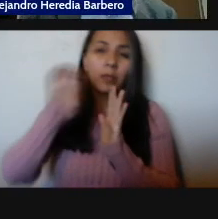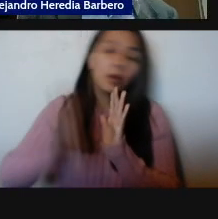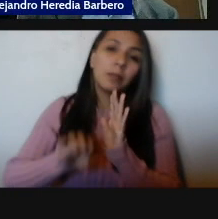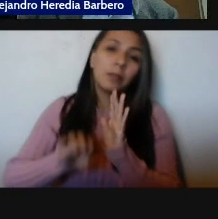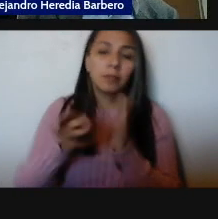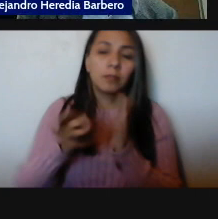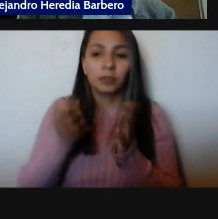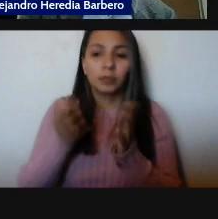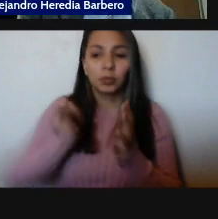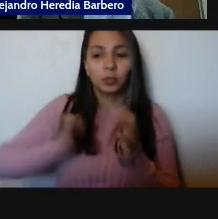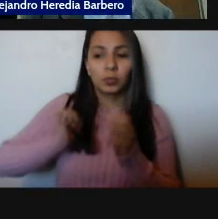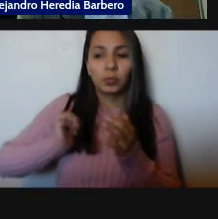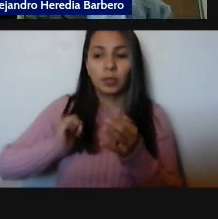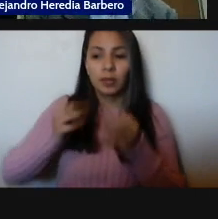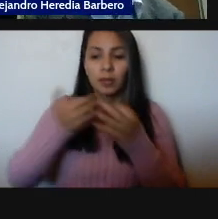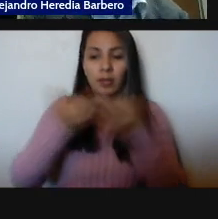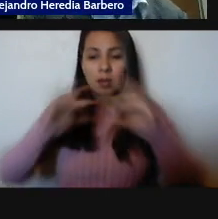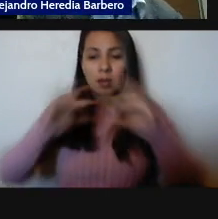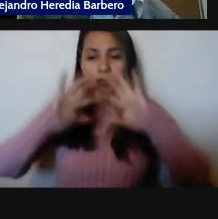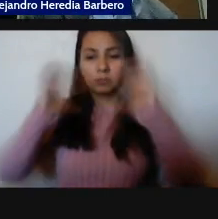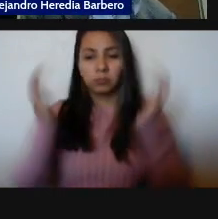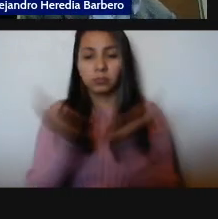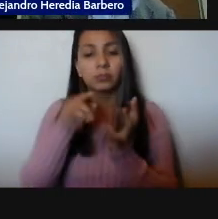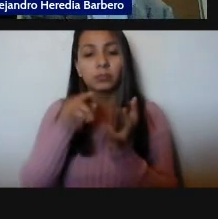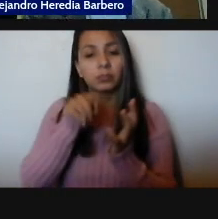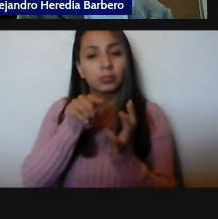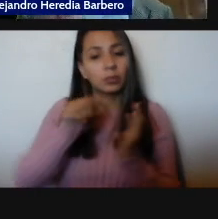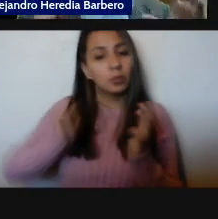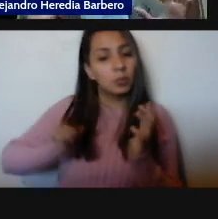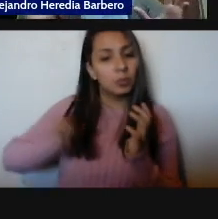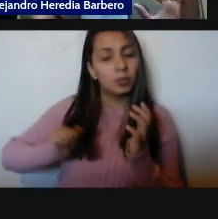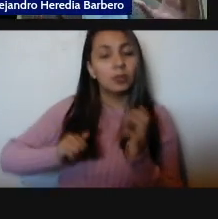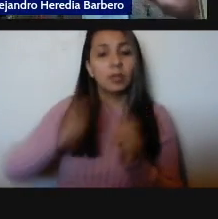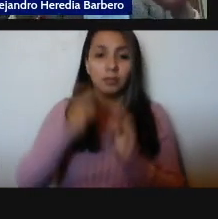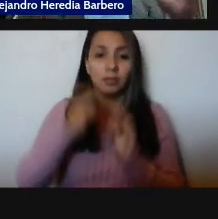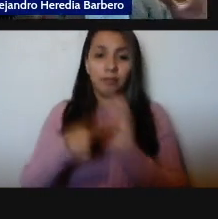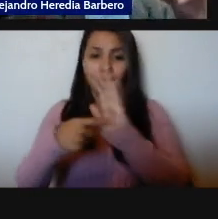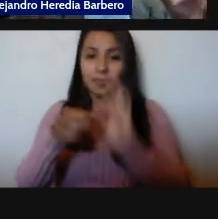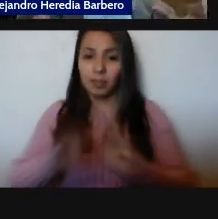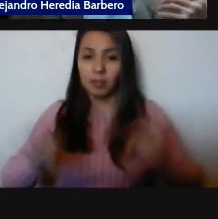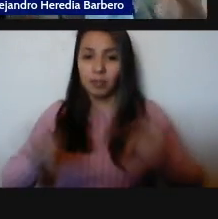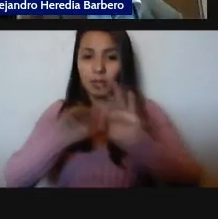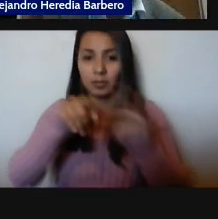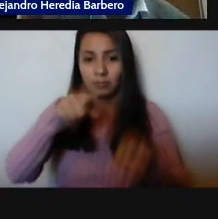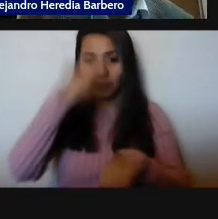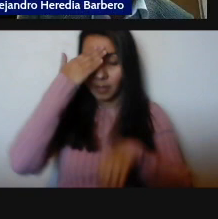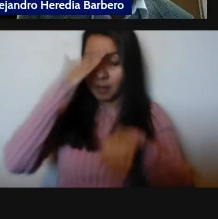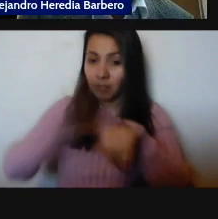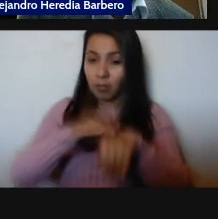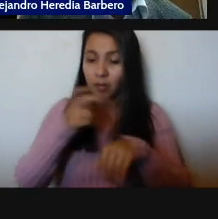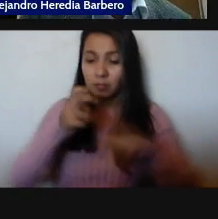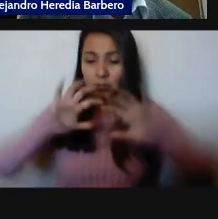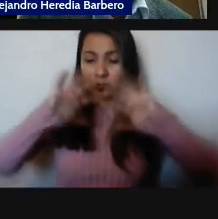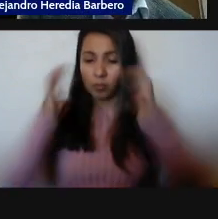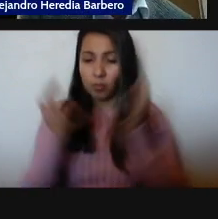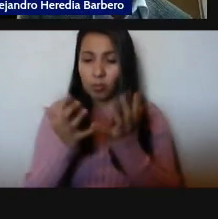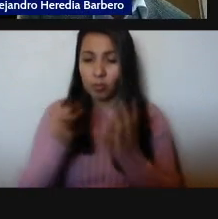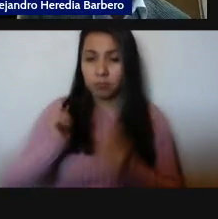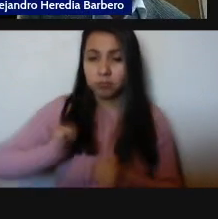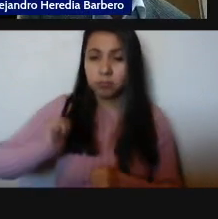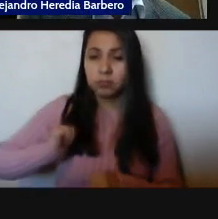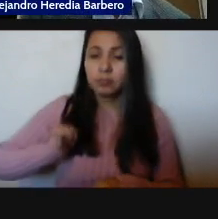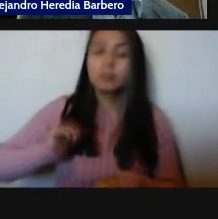En un escenario de tierra primitiva. ¿Por qué es importante señalar el escenario? Porque los diferentes escenarios nos van a dar las